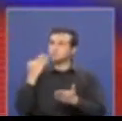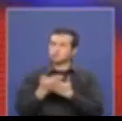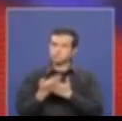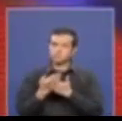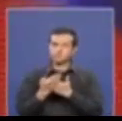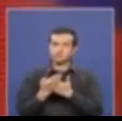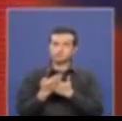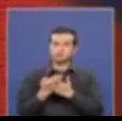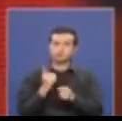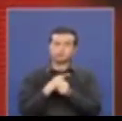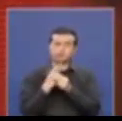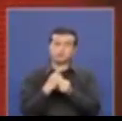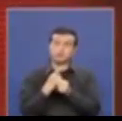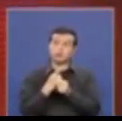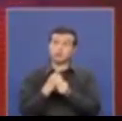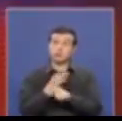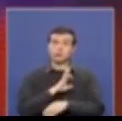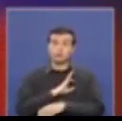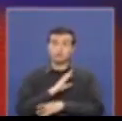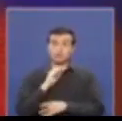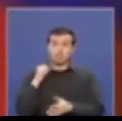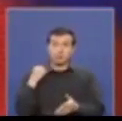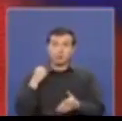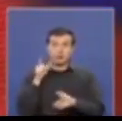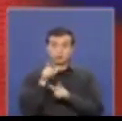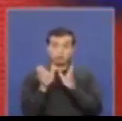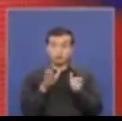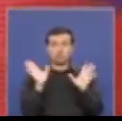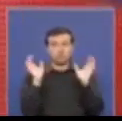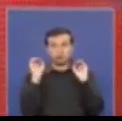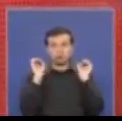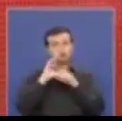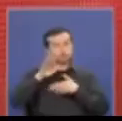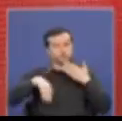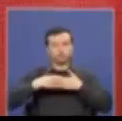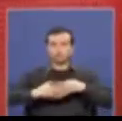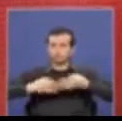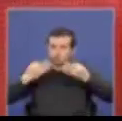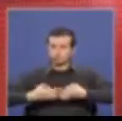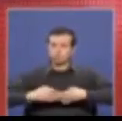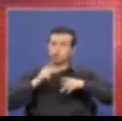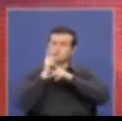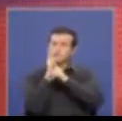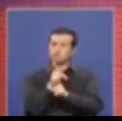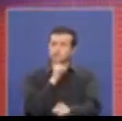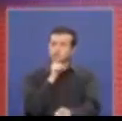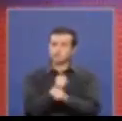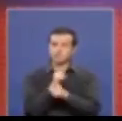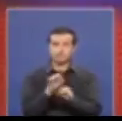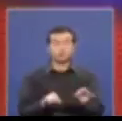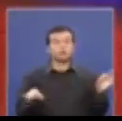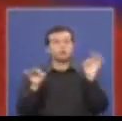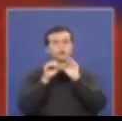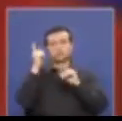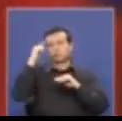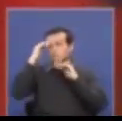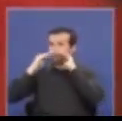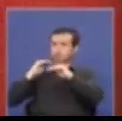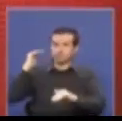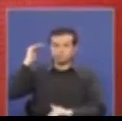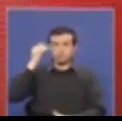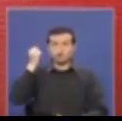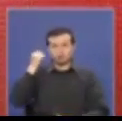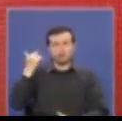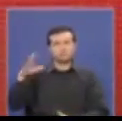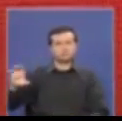accidentes por fallas técnicas no han sido mortales y hemos tomado todas las precauciones, compañeros, para salvaguardar el interés del Estado. La plata